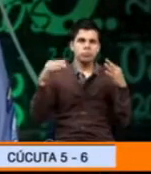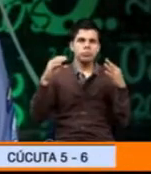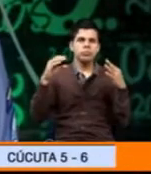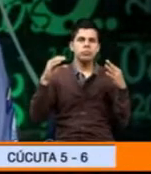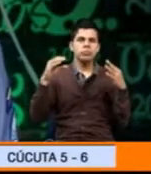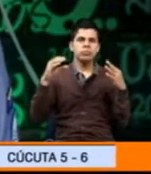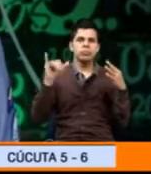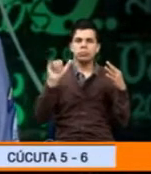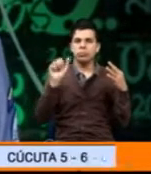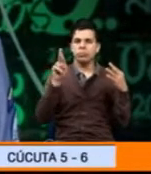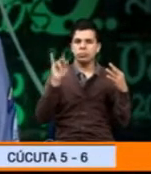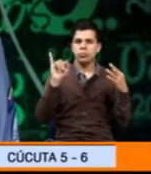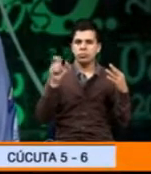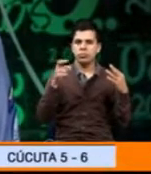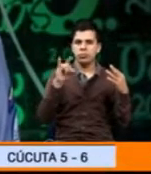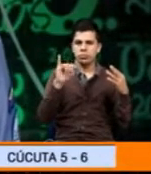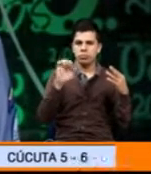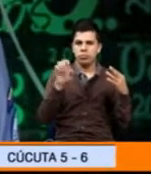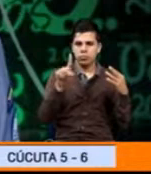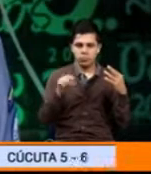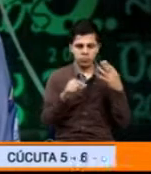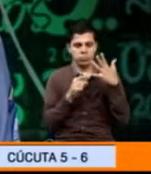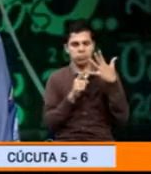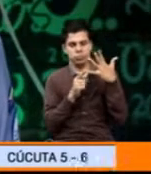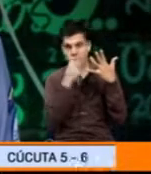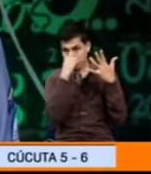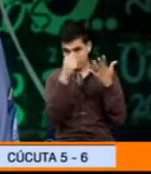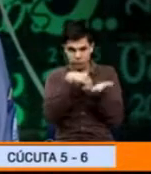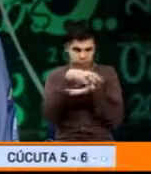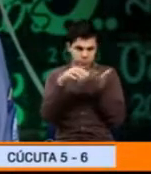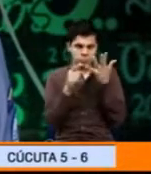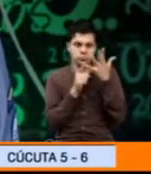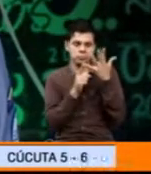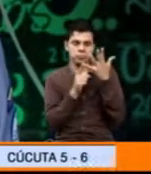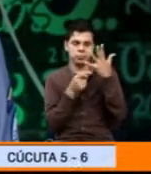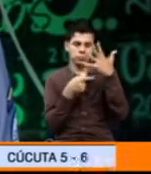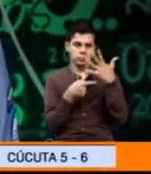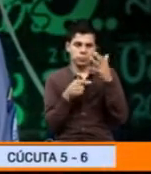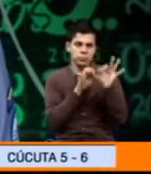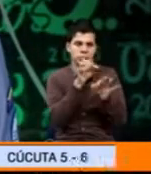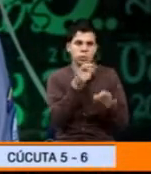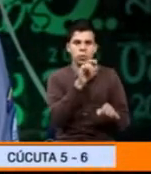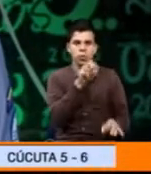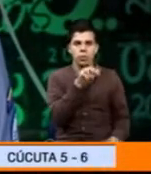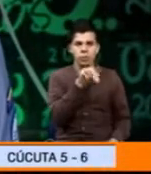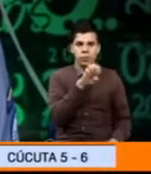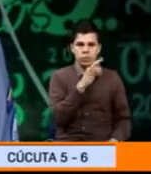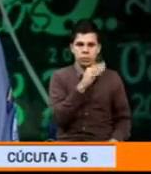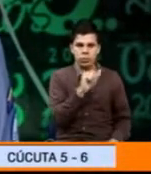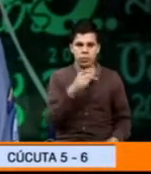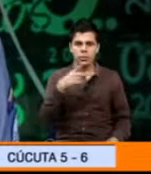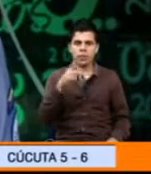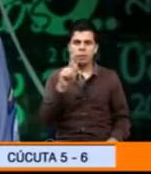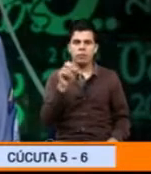Serranero de Yariguíes, 2 santuarios de fauna y flora, Guarentá, Alto Río Fonce, y en